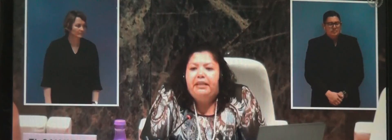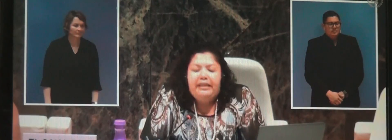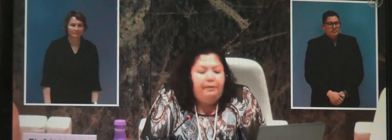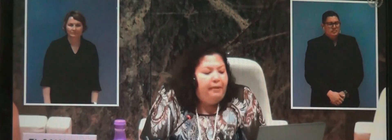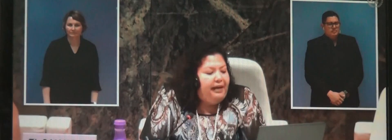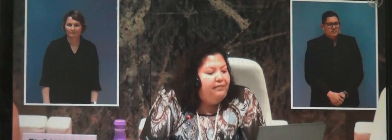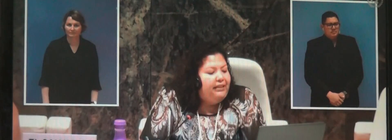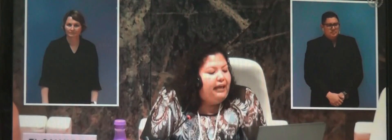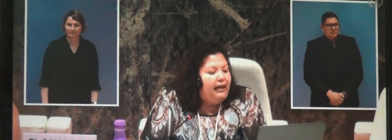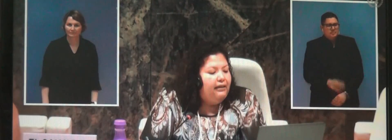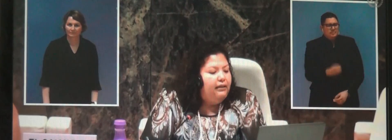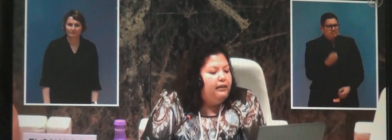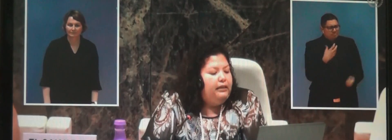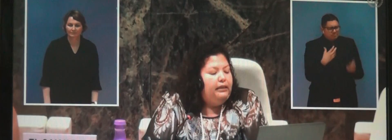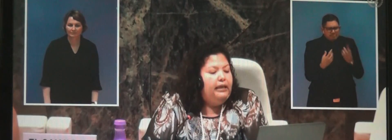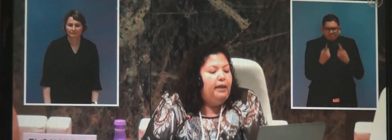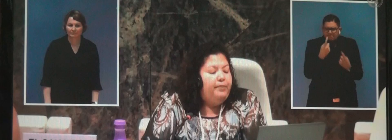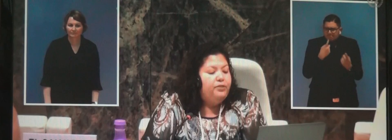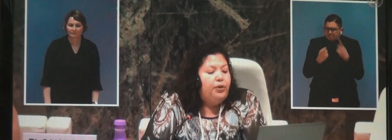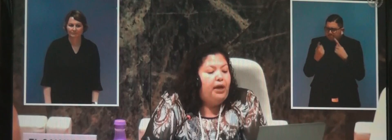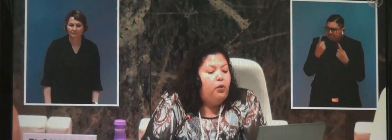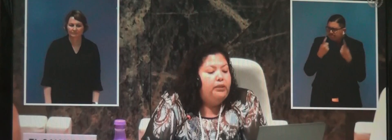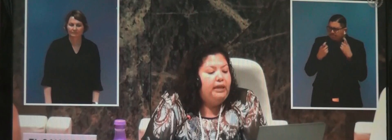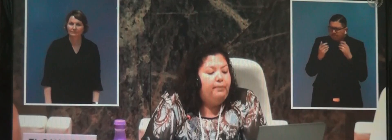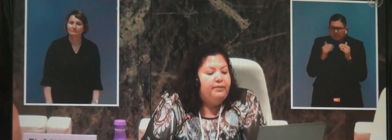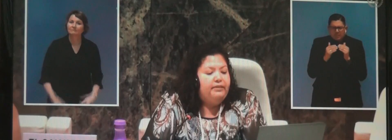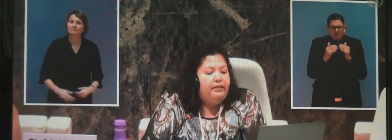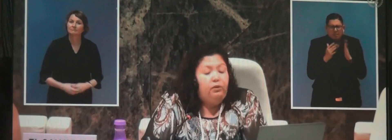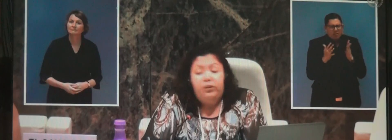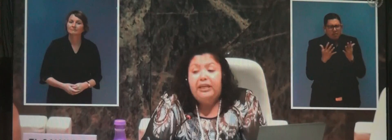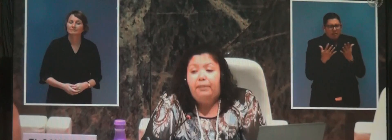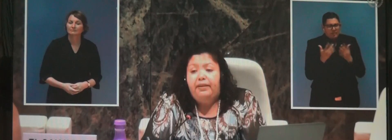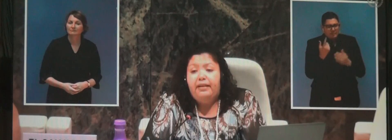sobre medidas para evitar que las personas con